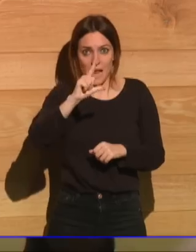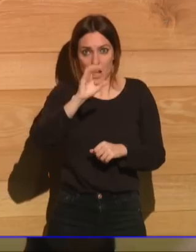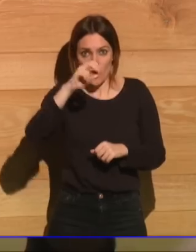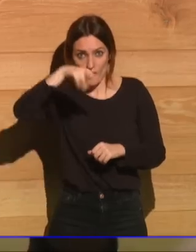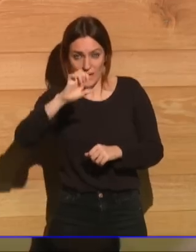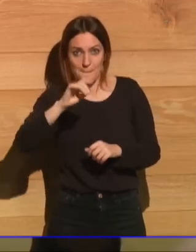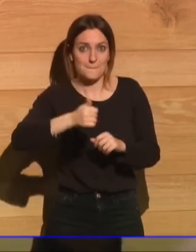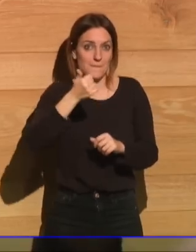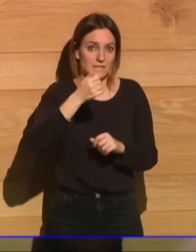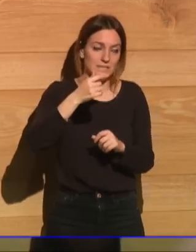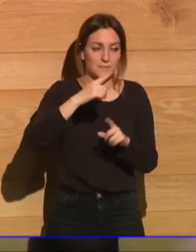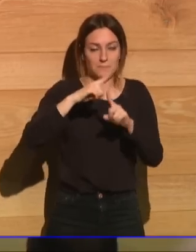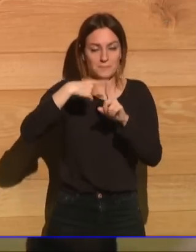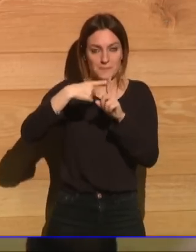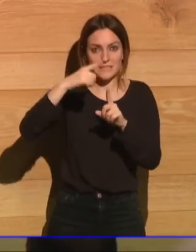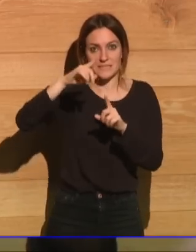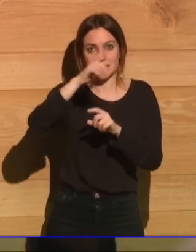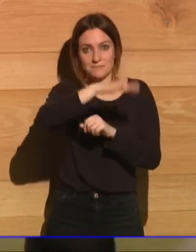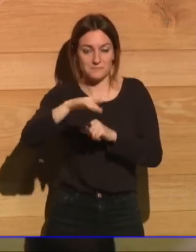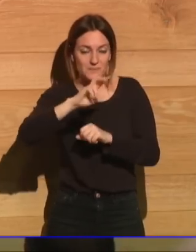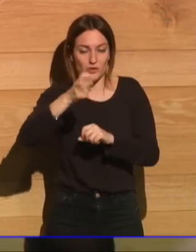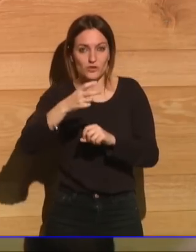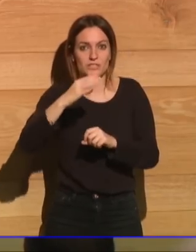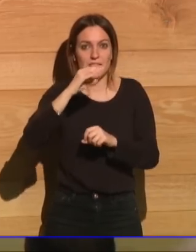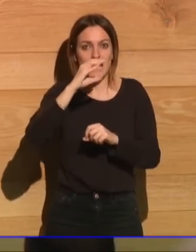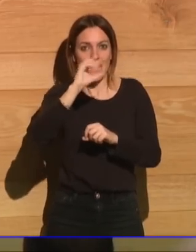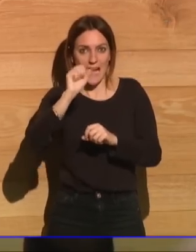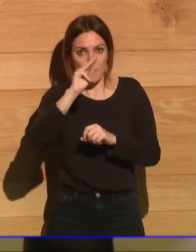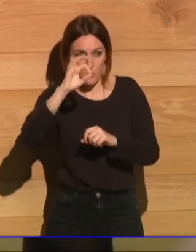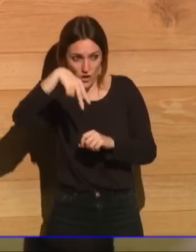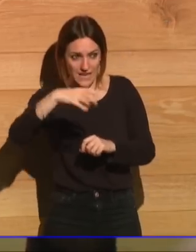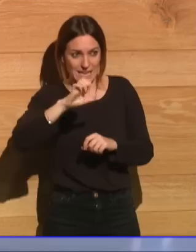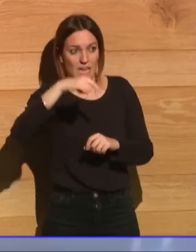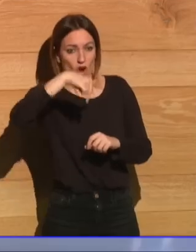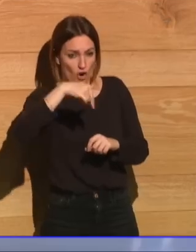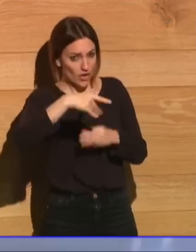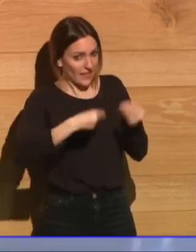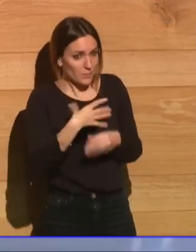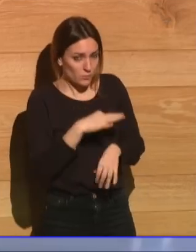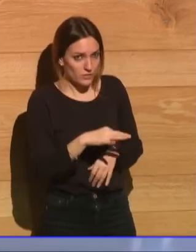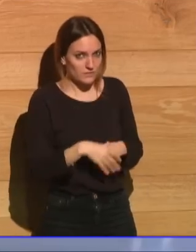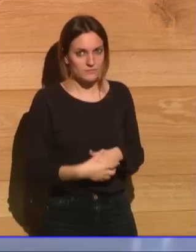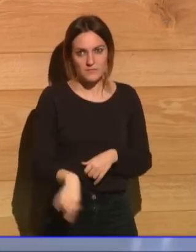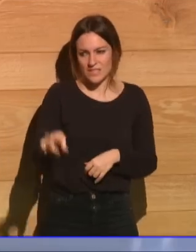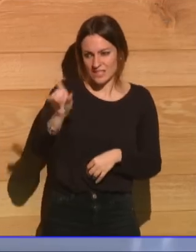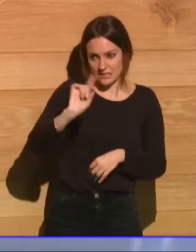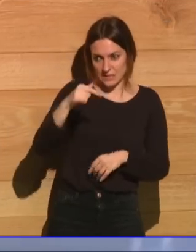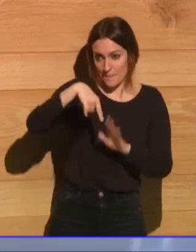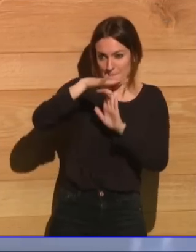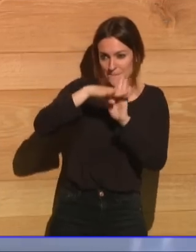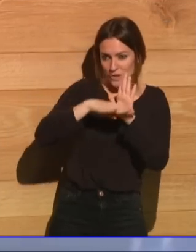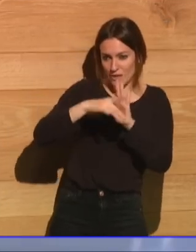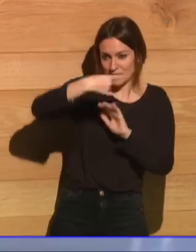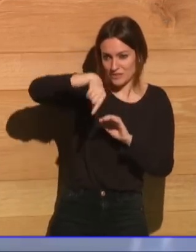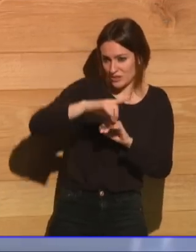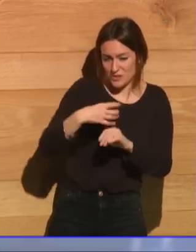Capone? ¿Se podría hacer hoy? ¿Se podría hacer hoy? No se podría No. hacer ni. No. No se podría hacer ni el programa que estamos haciendo